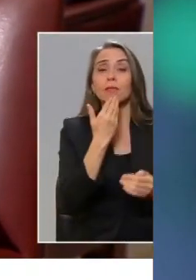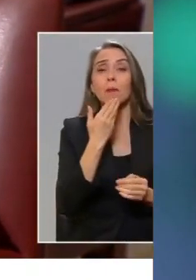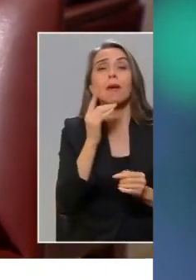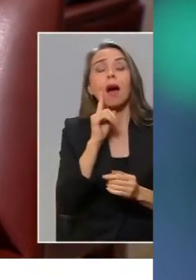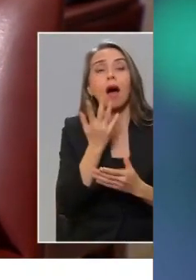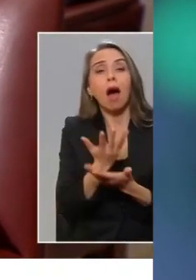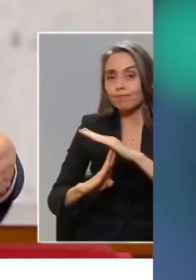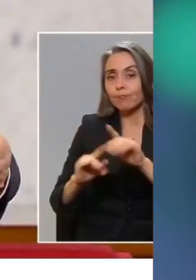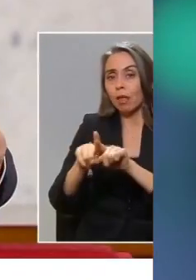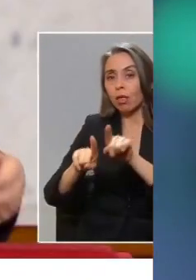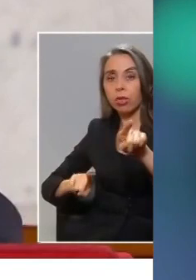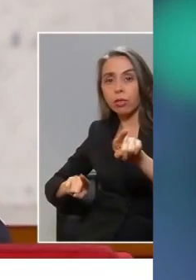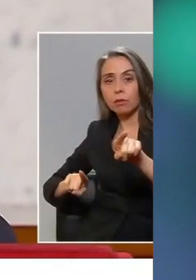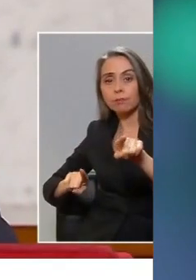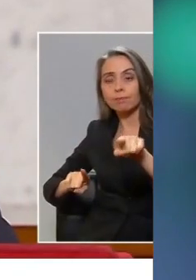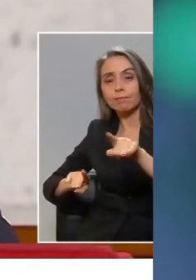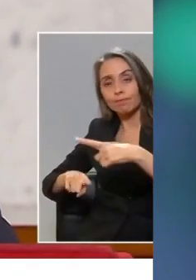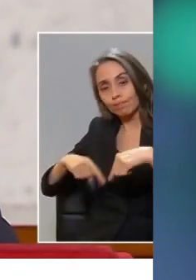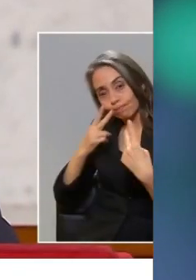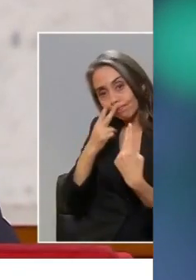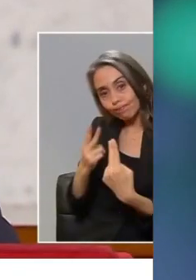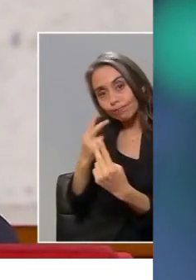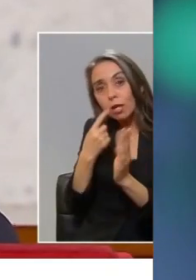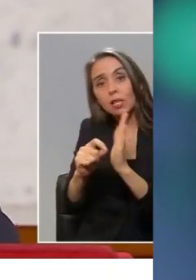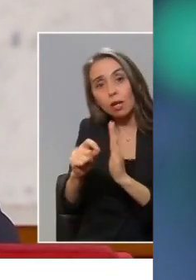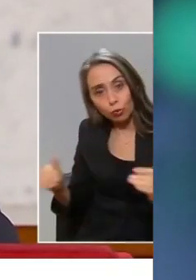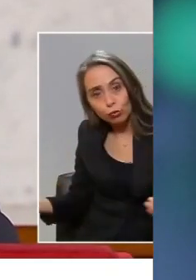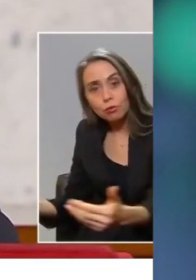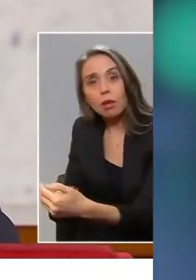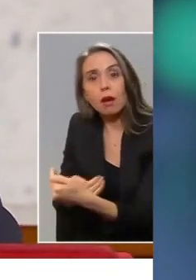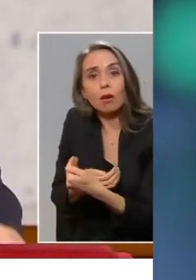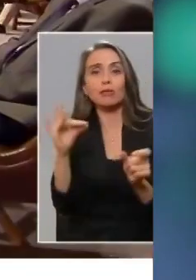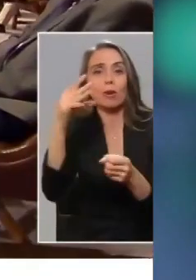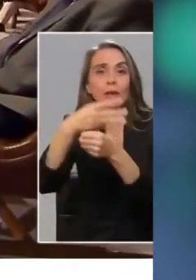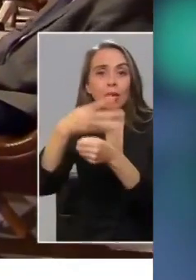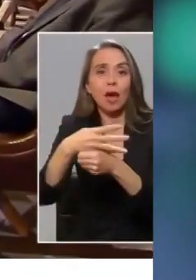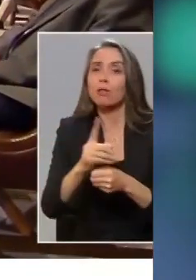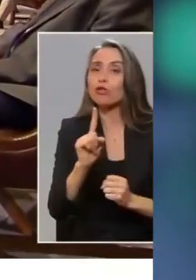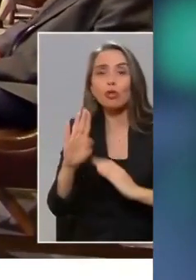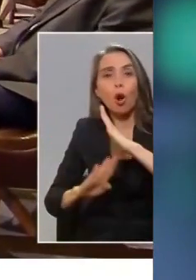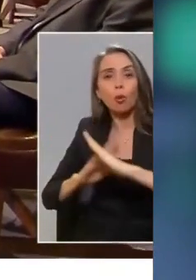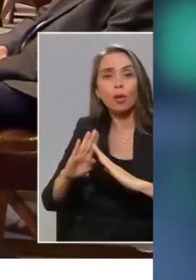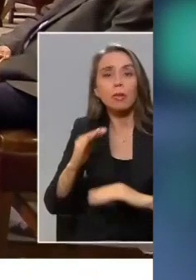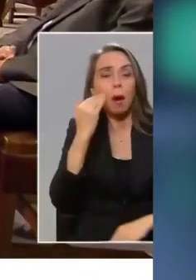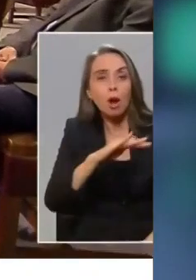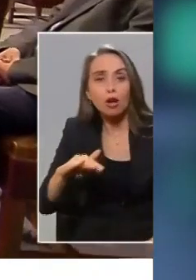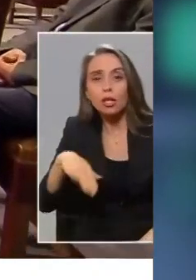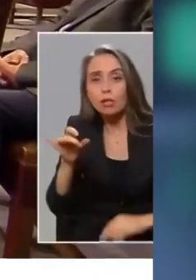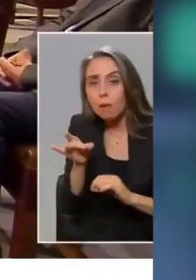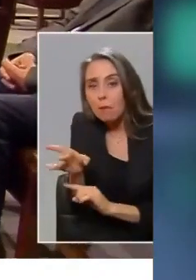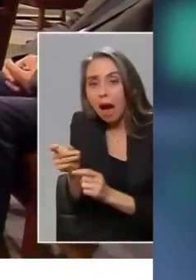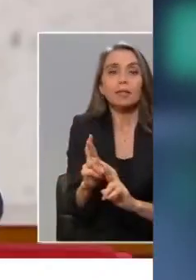en el que el presidente sebastián piñera también pidió perdón a las personas a las que las ayudas sociales por la pandemia llegaron de forma tardía